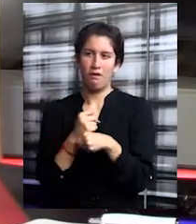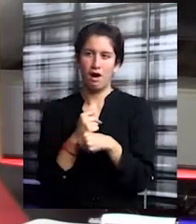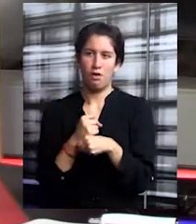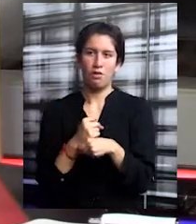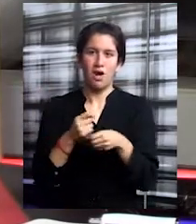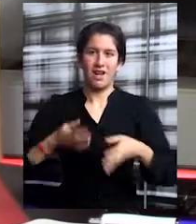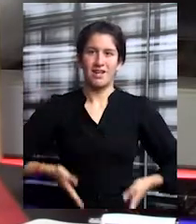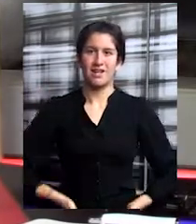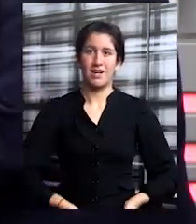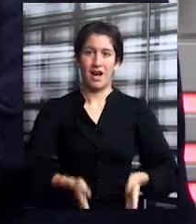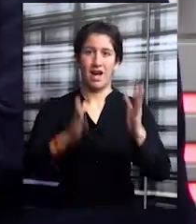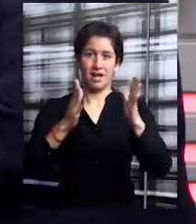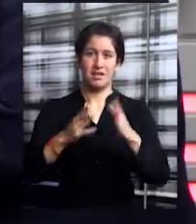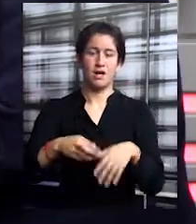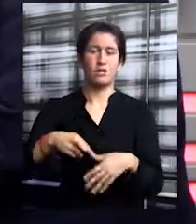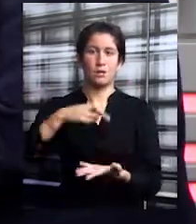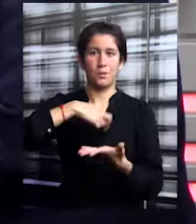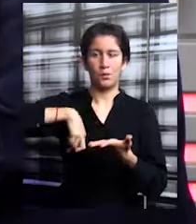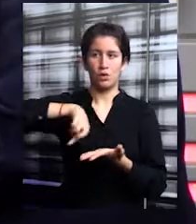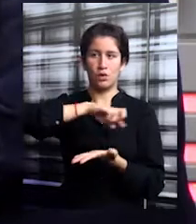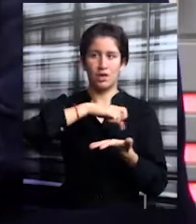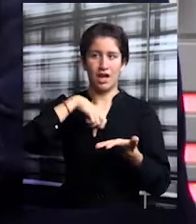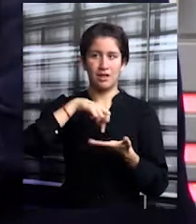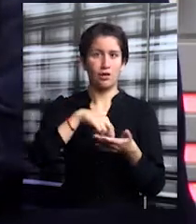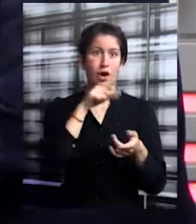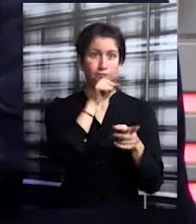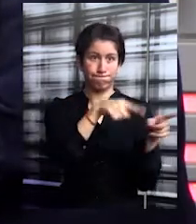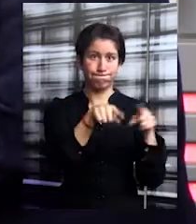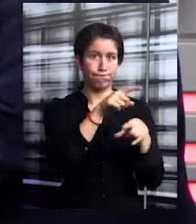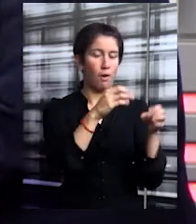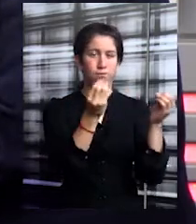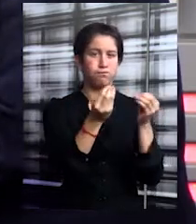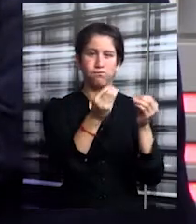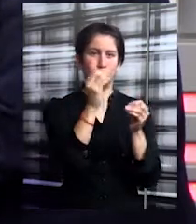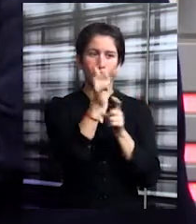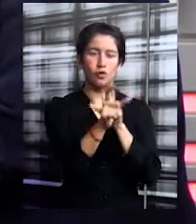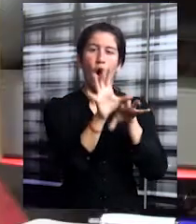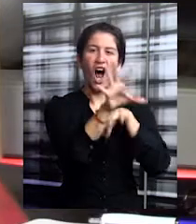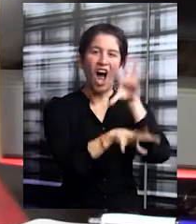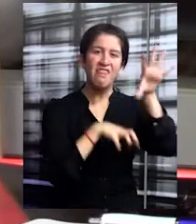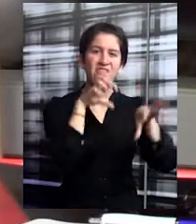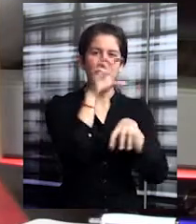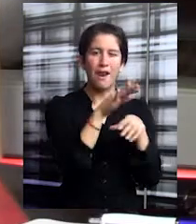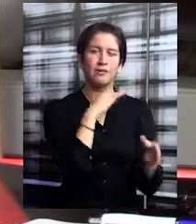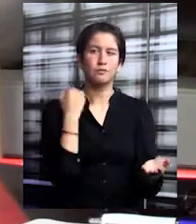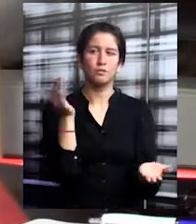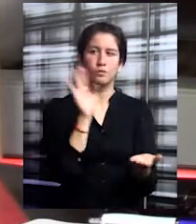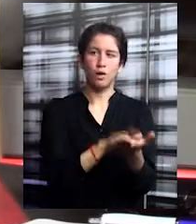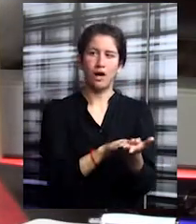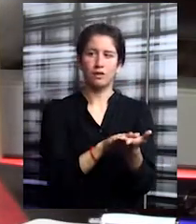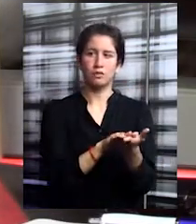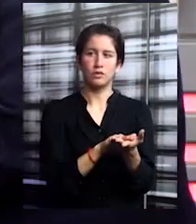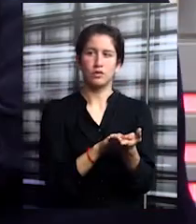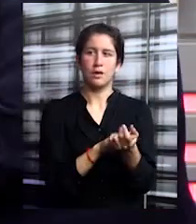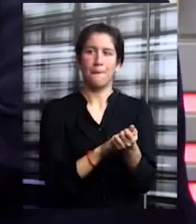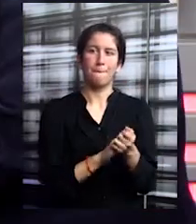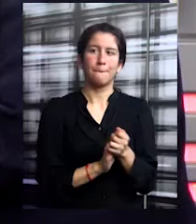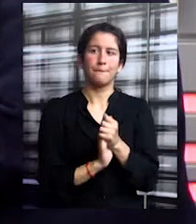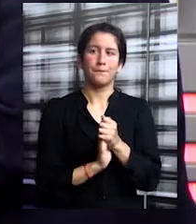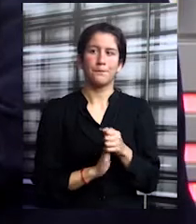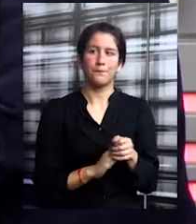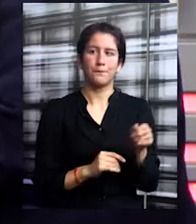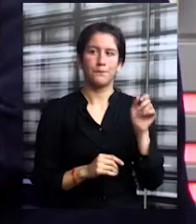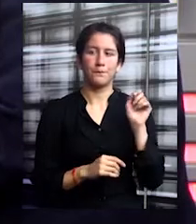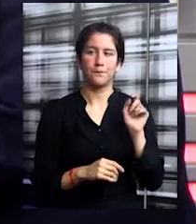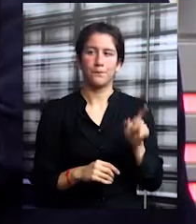en Calle Larga, en toda esa zona, hay miles de animales muertos, que aunque se les meta plata ahora, ya esos animales